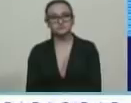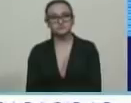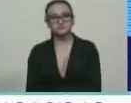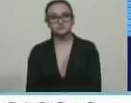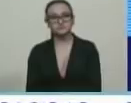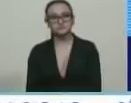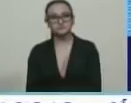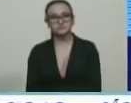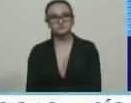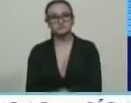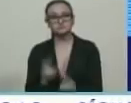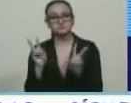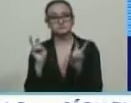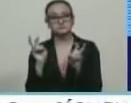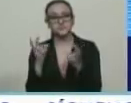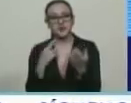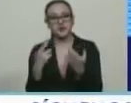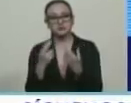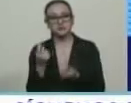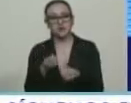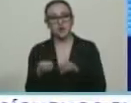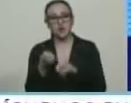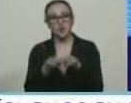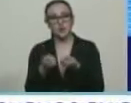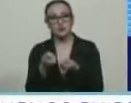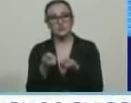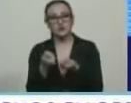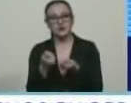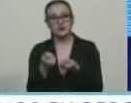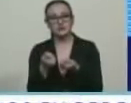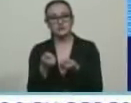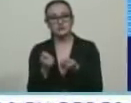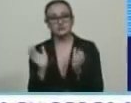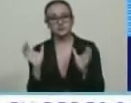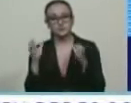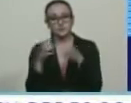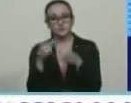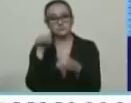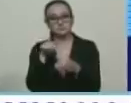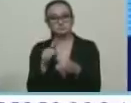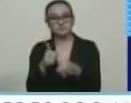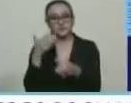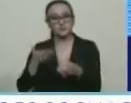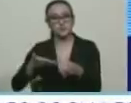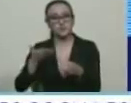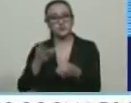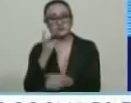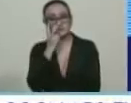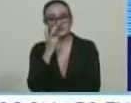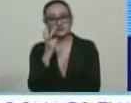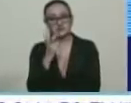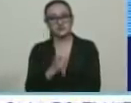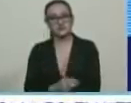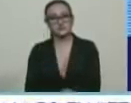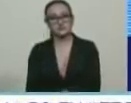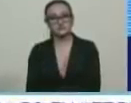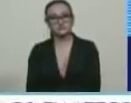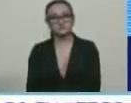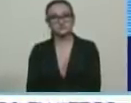el tema vital de las relaciones económicas en el centro de esta visita de Estado.